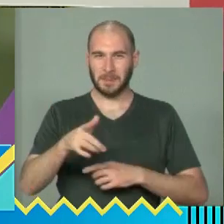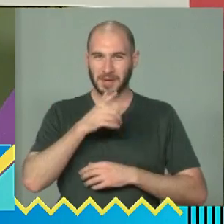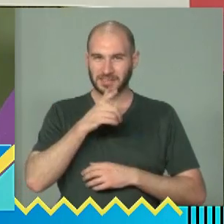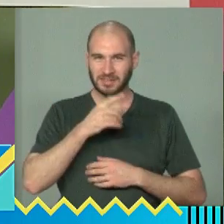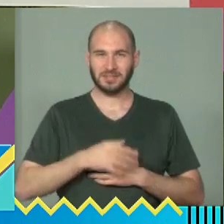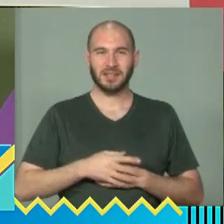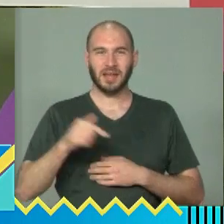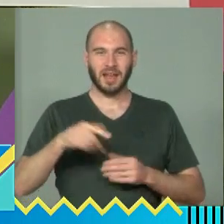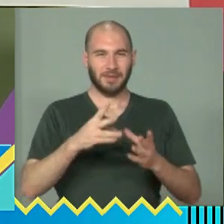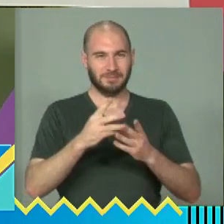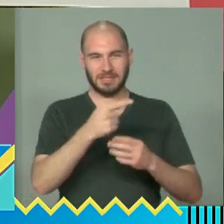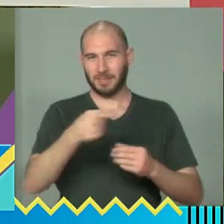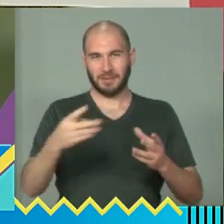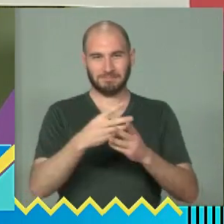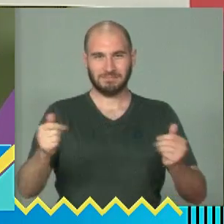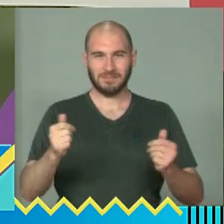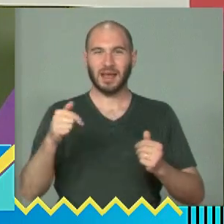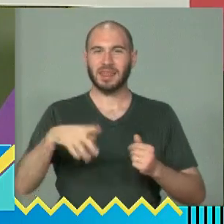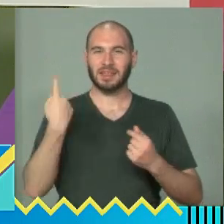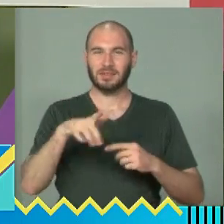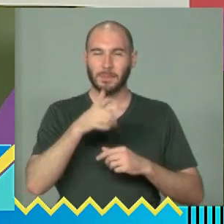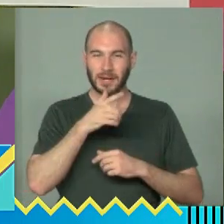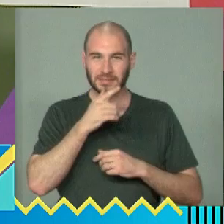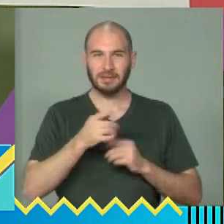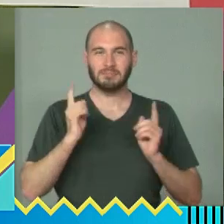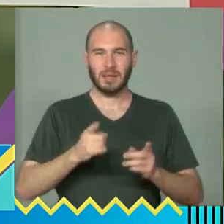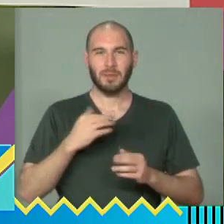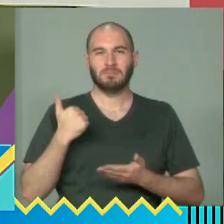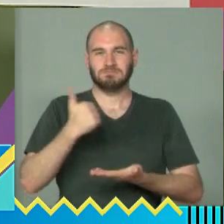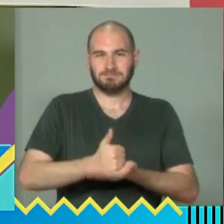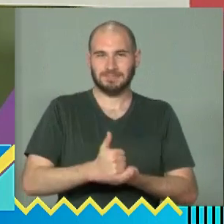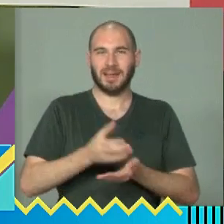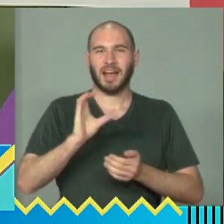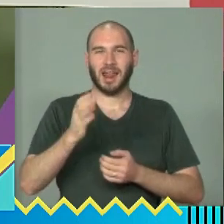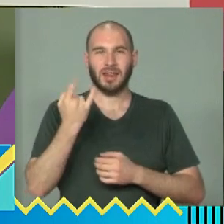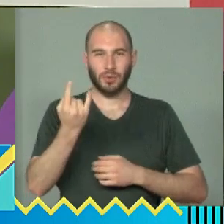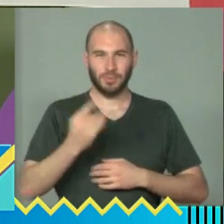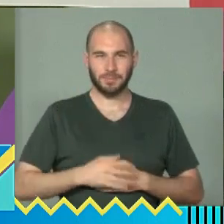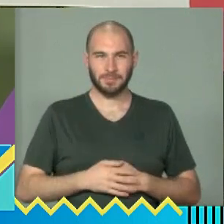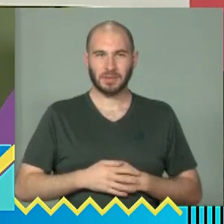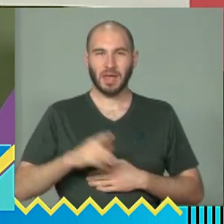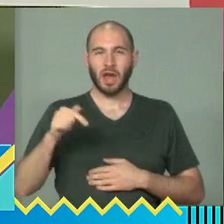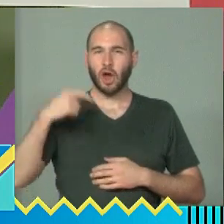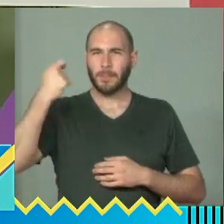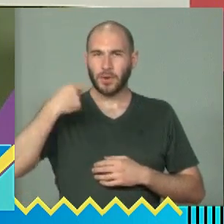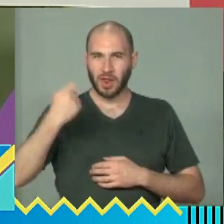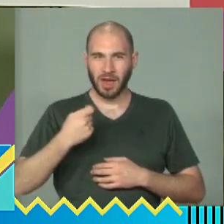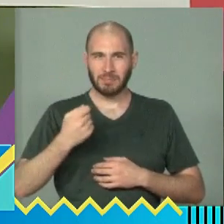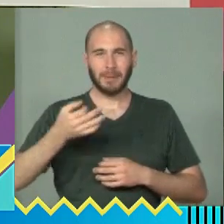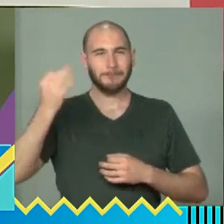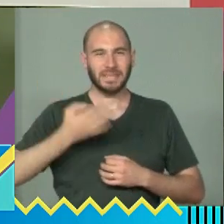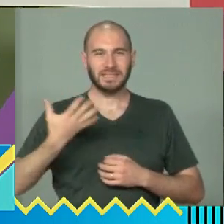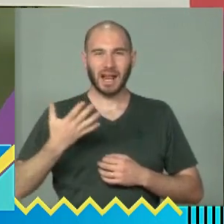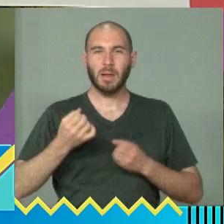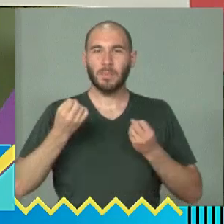distintos parecidos. Llegamos al final de la semana y distintos parecidos, como siempre, diciendo presente en la pantalla de Señalú. Y hay un programa súper